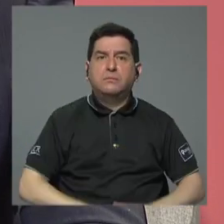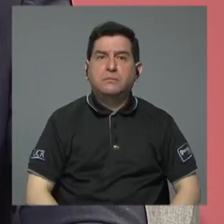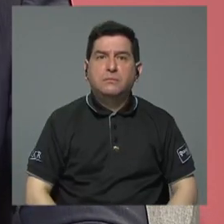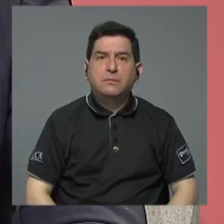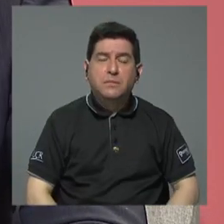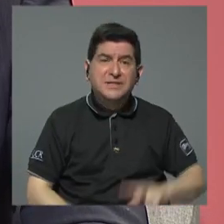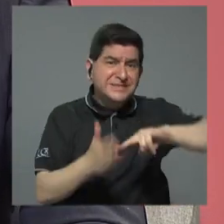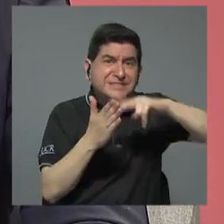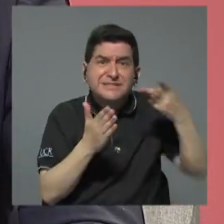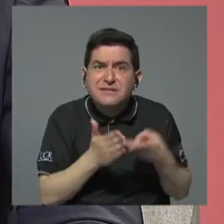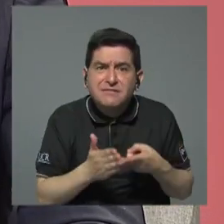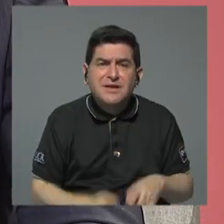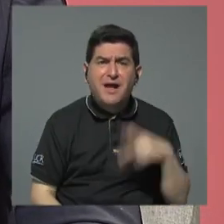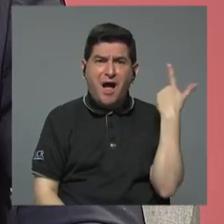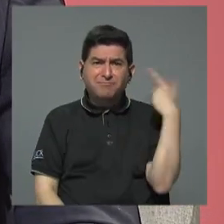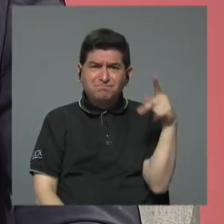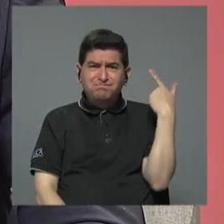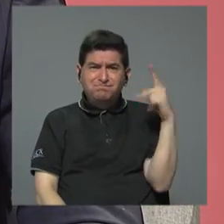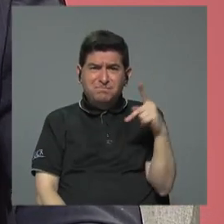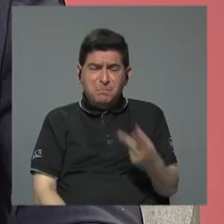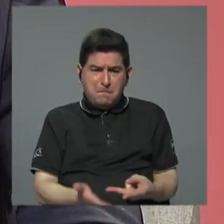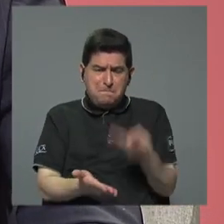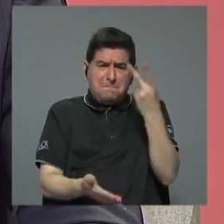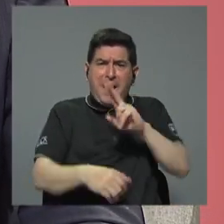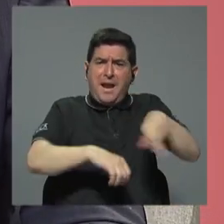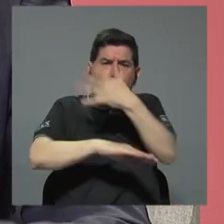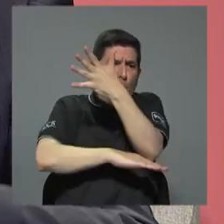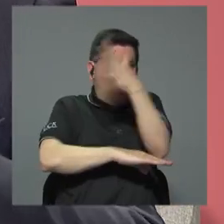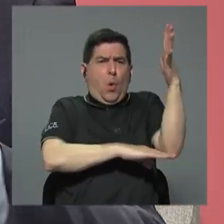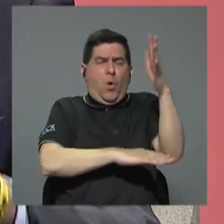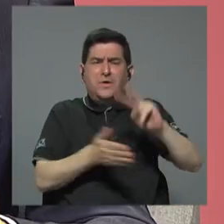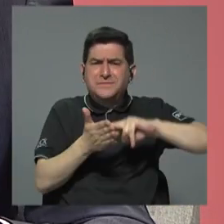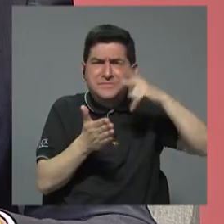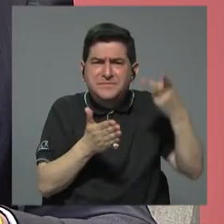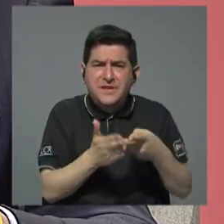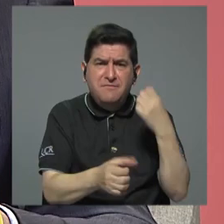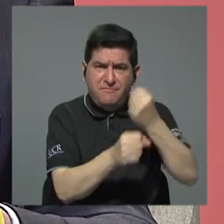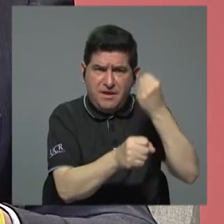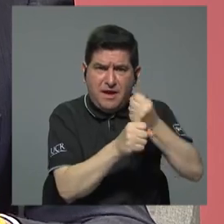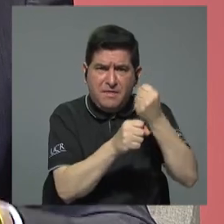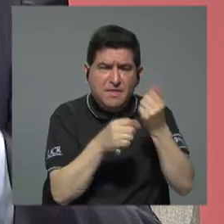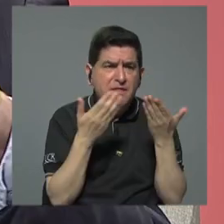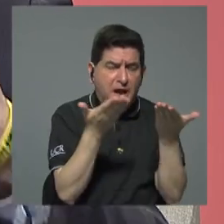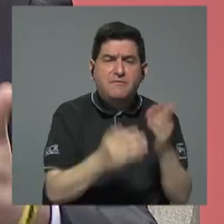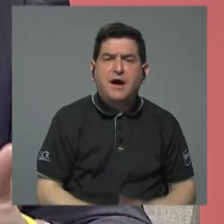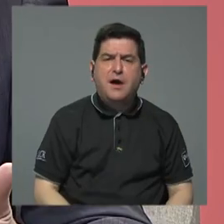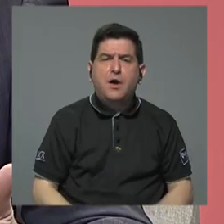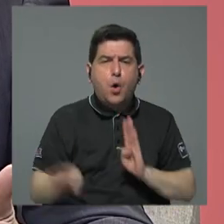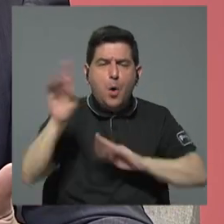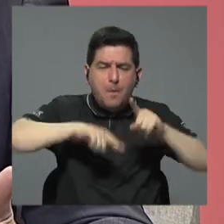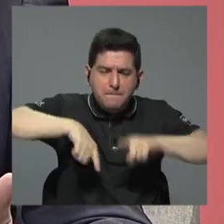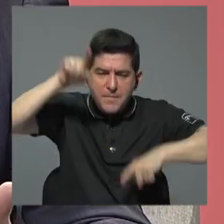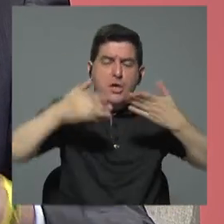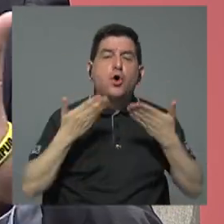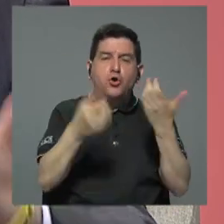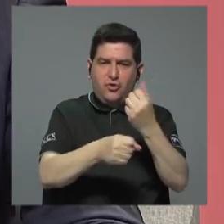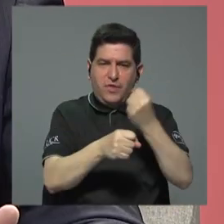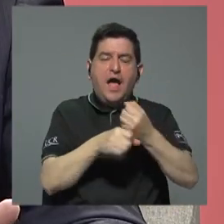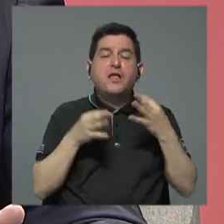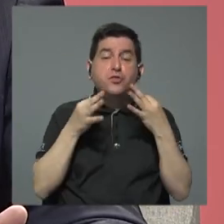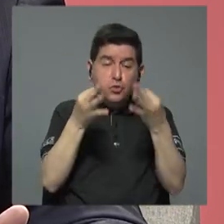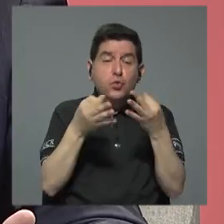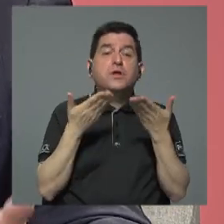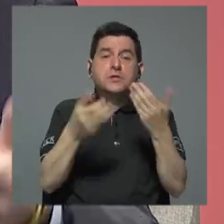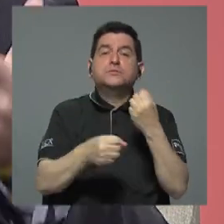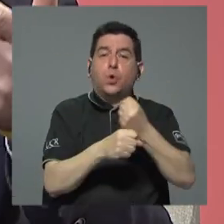y eso implicaría poner en peligro esa riqueza natural que genera empleos, porque la biodiversidad genera empleos, el turismo